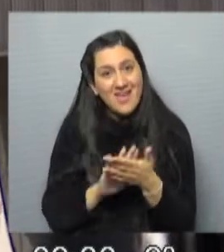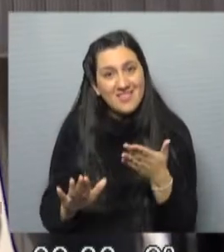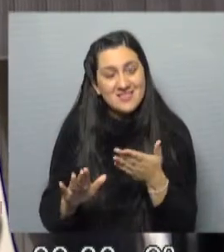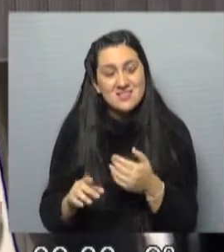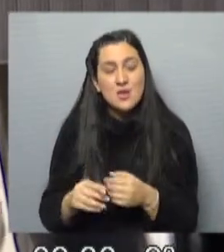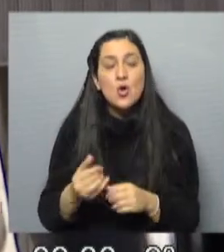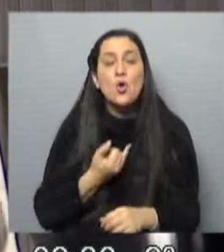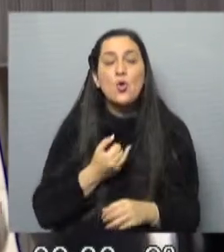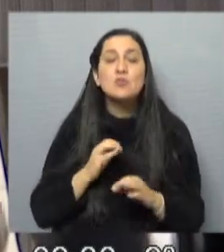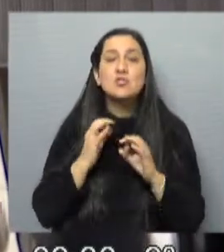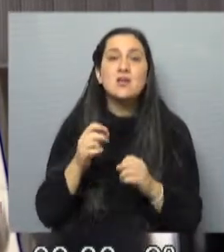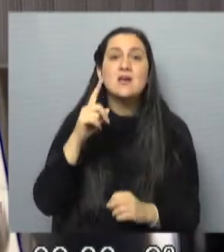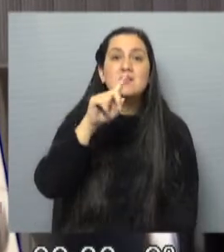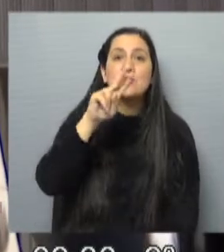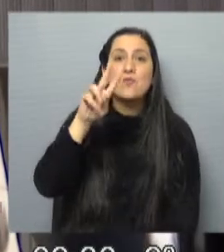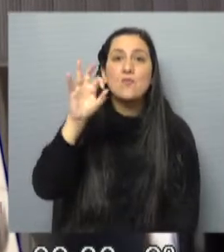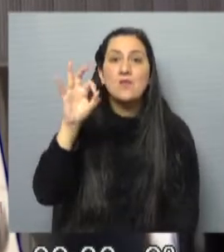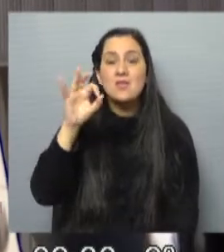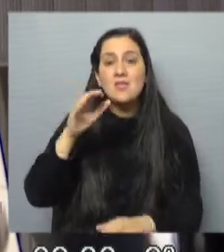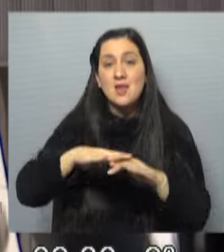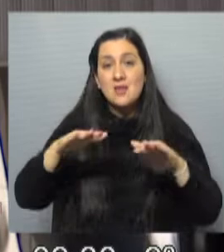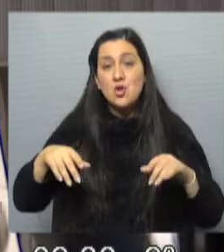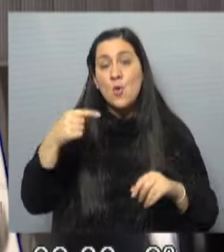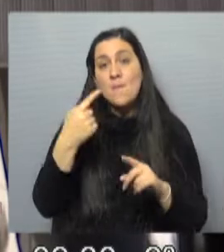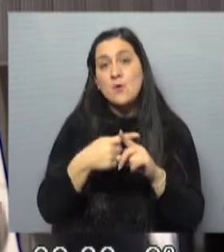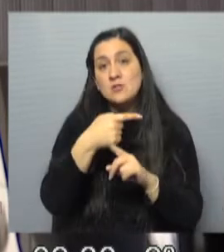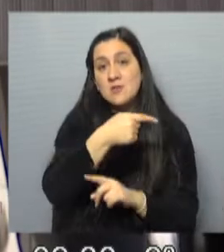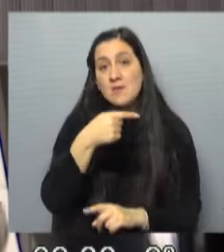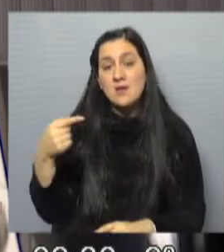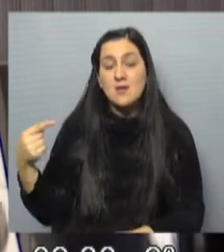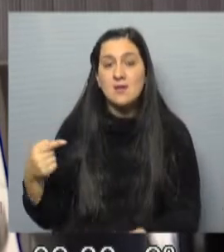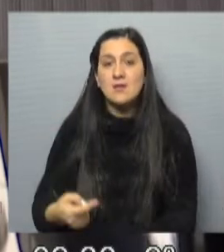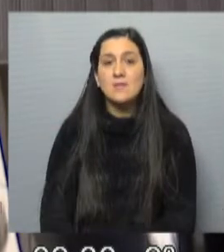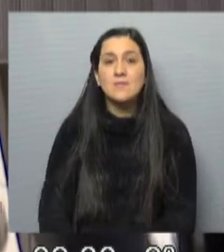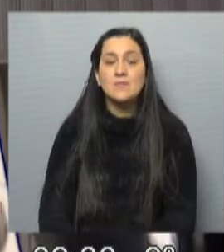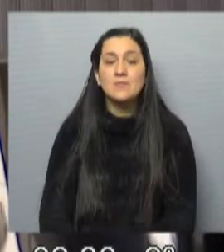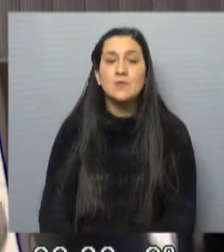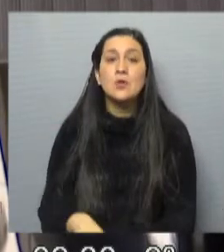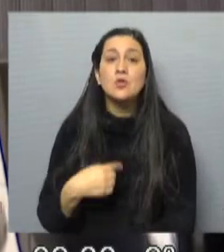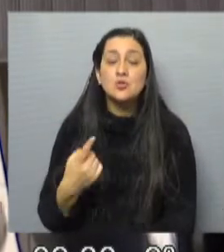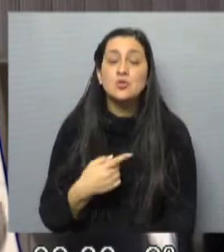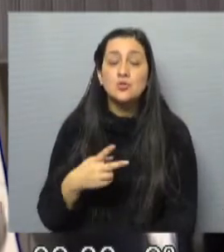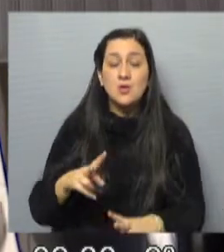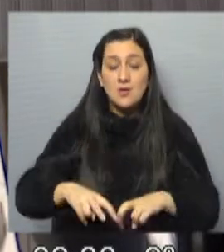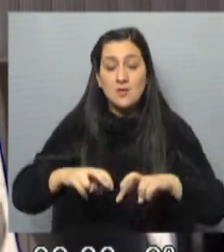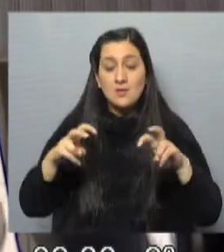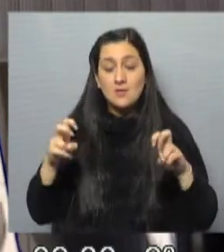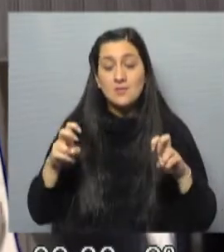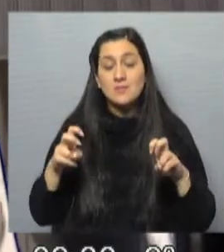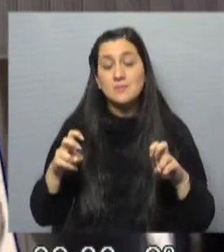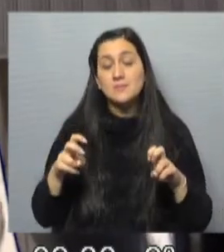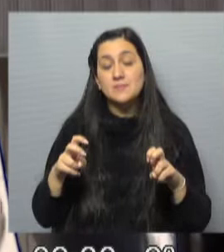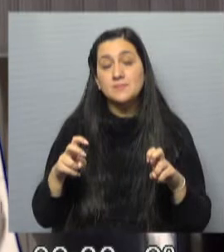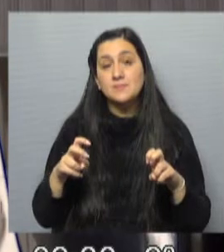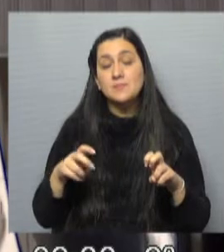semana? Bueno, es la tenida asistencial histórica que hemos tenido en los screenings visuales, en los pesquisajes, y